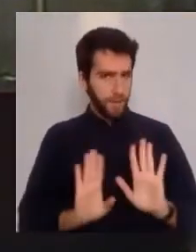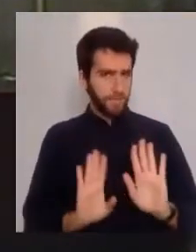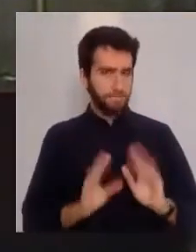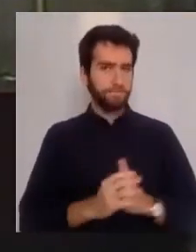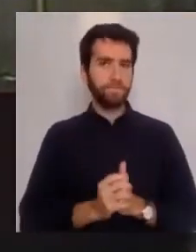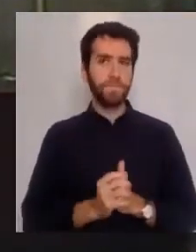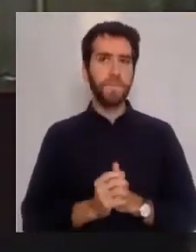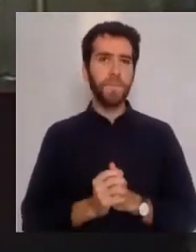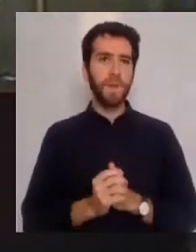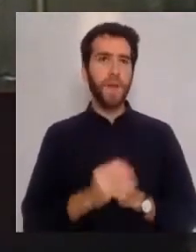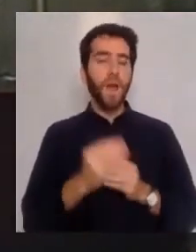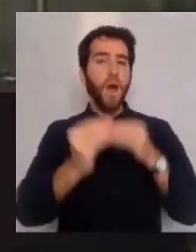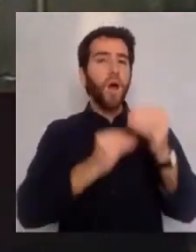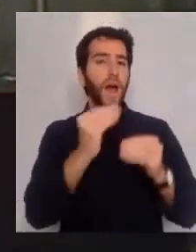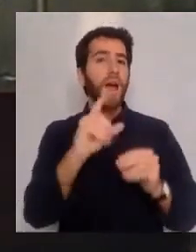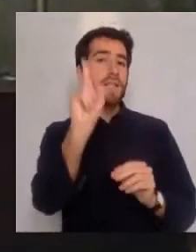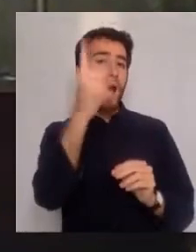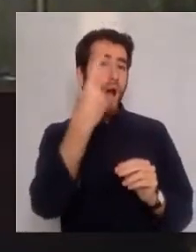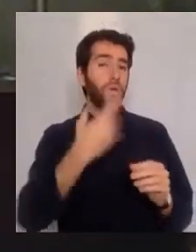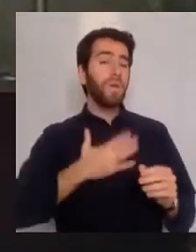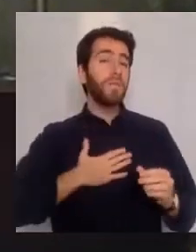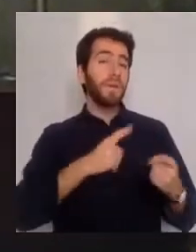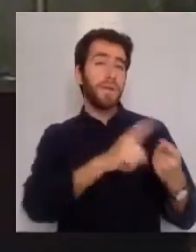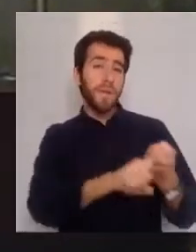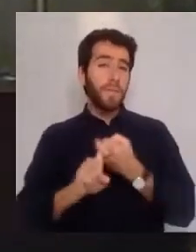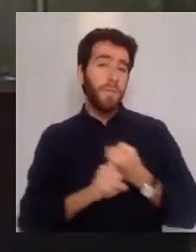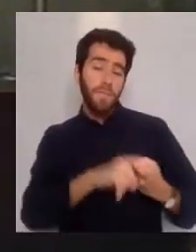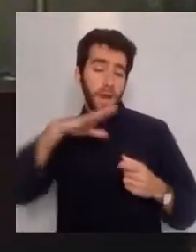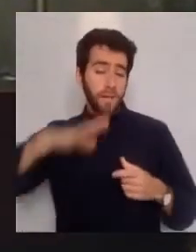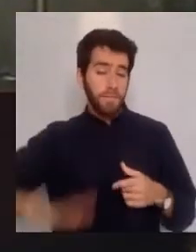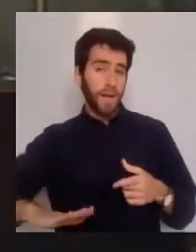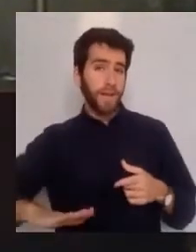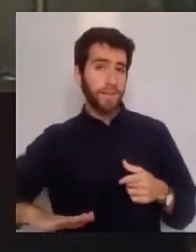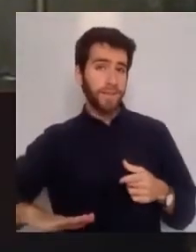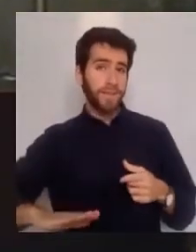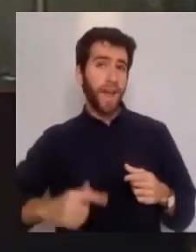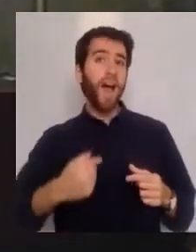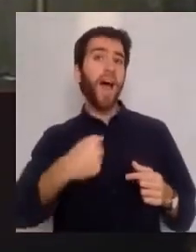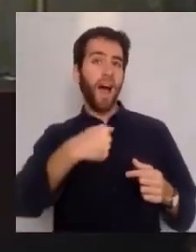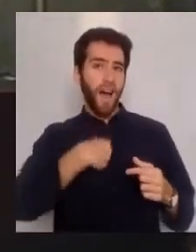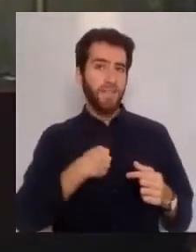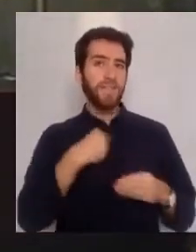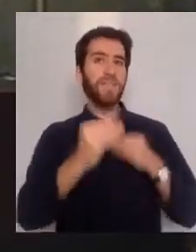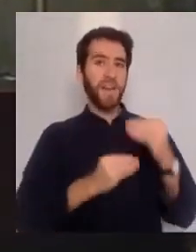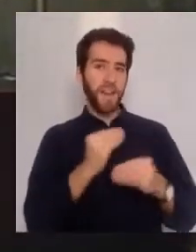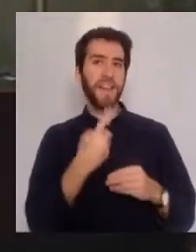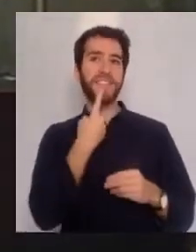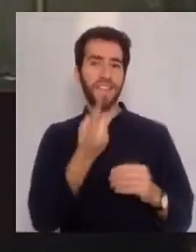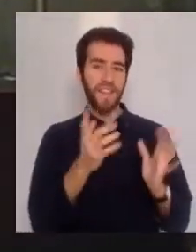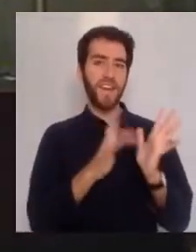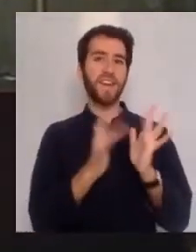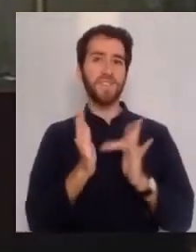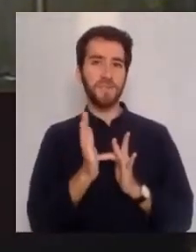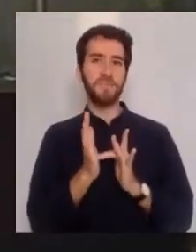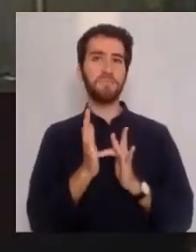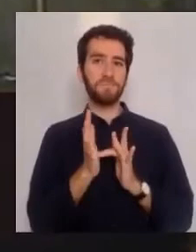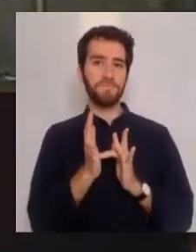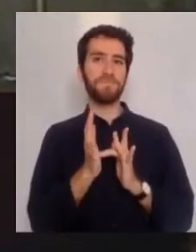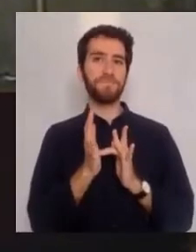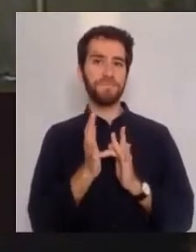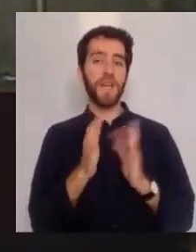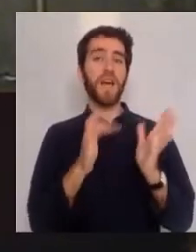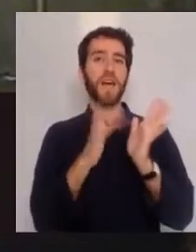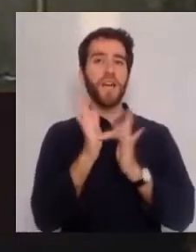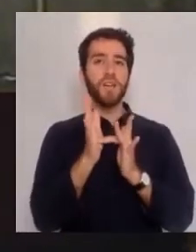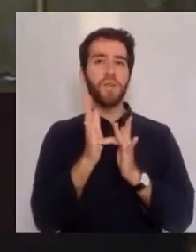lo que hagáis a uno de mis hermanos más pequeños, a mí me lo hacéis. Se identifica con los pobres